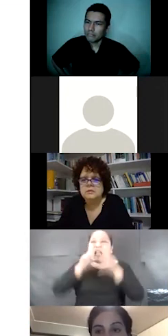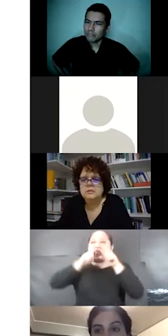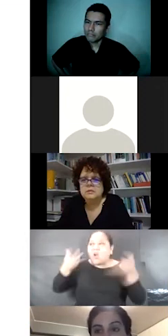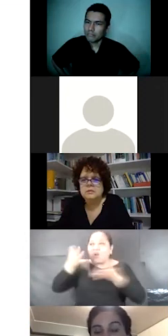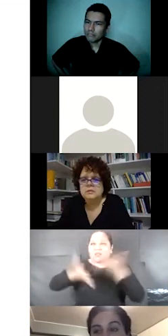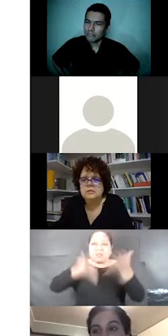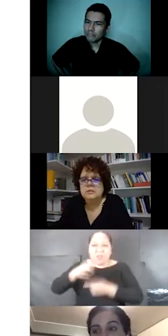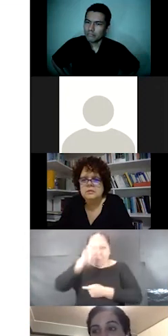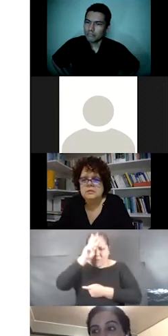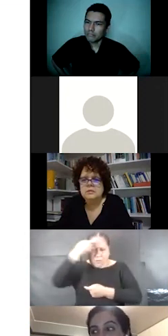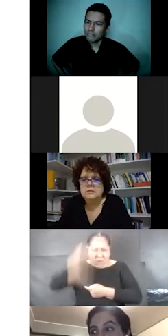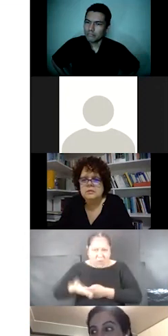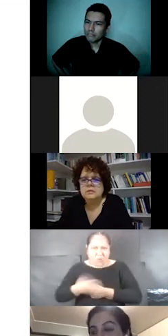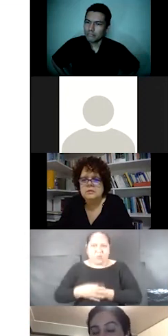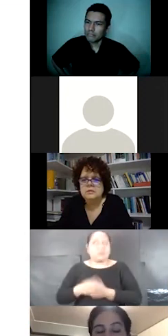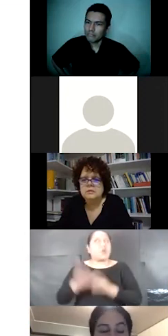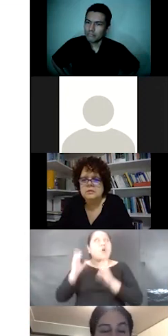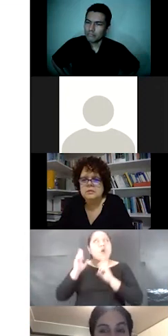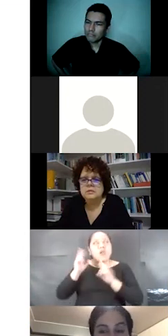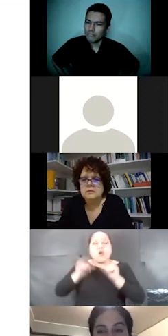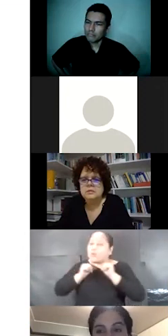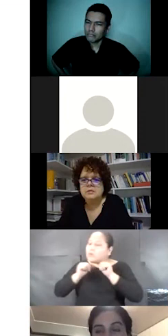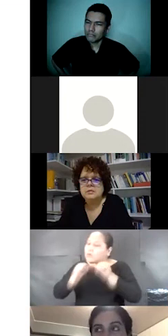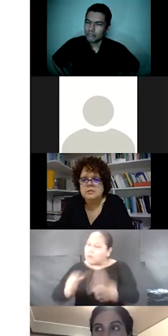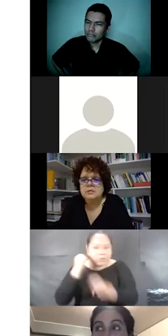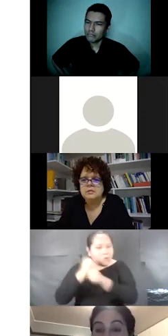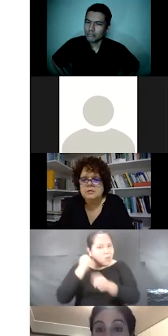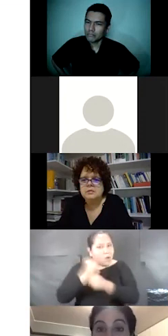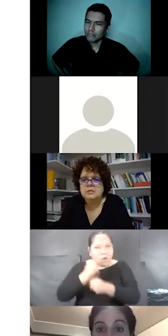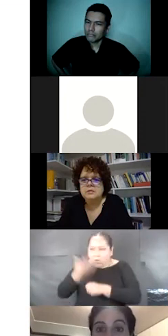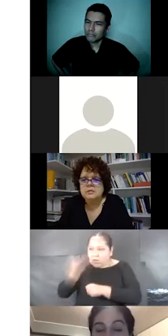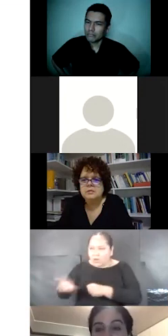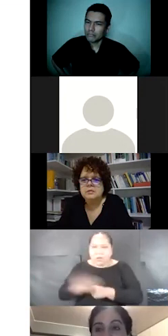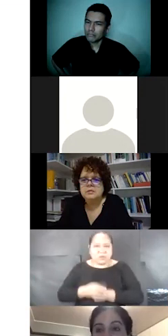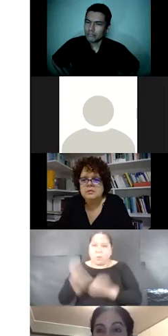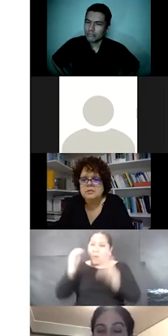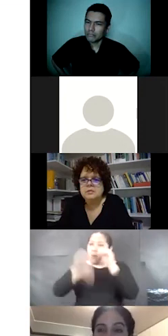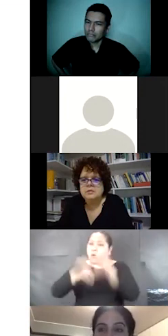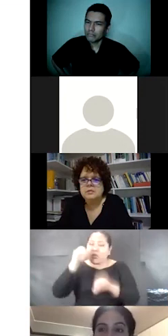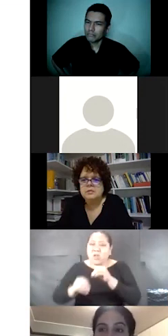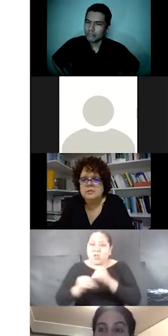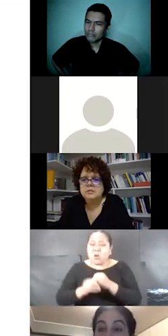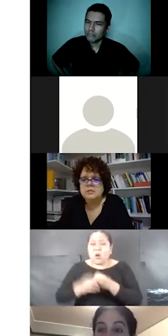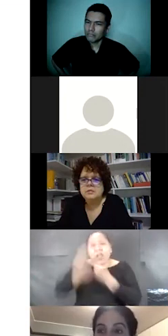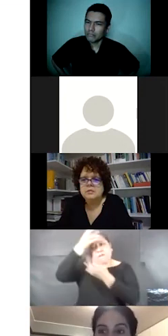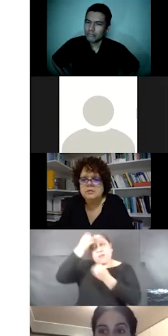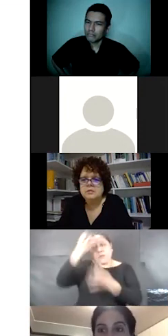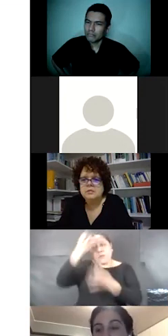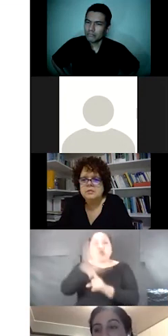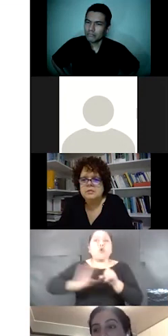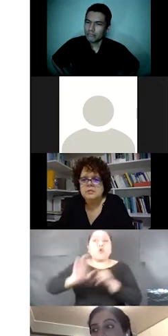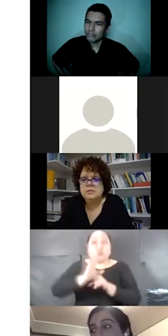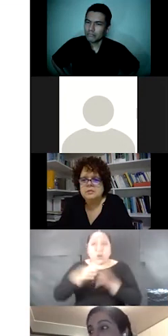seguir trabajando, teniendo contenidos culturales accesibles y también motivar a